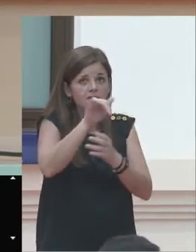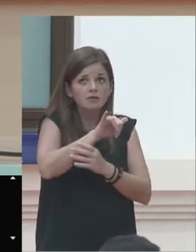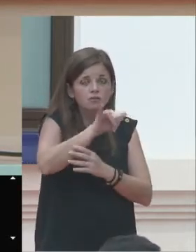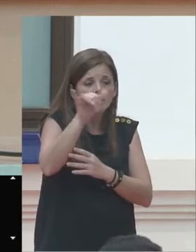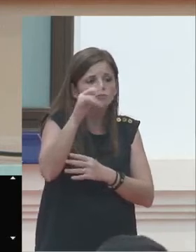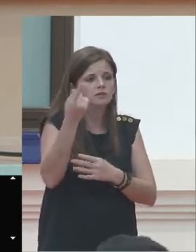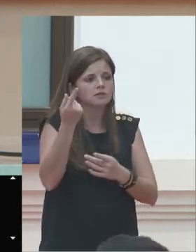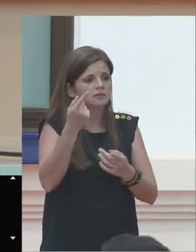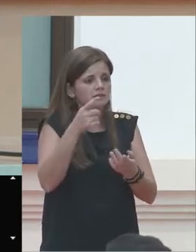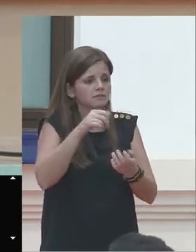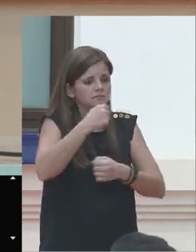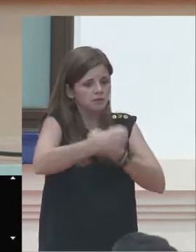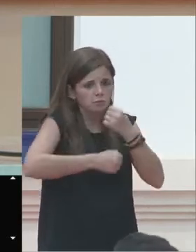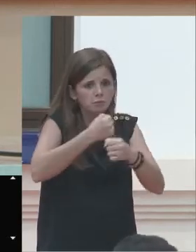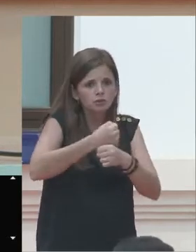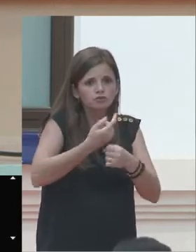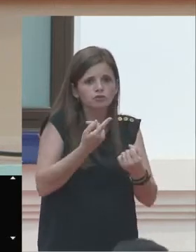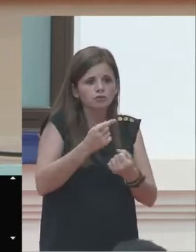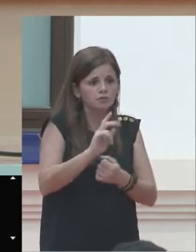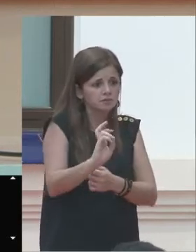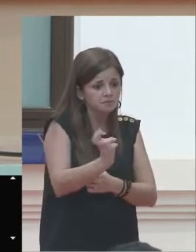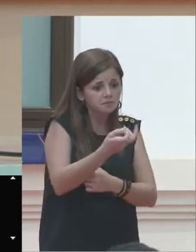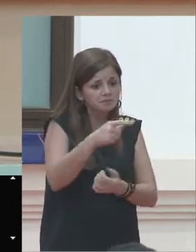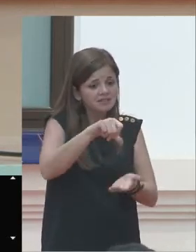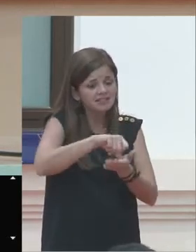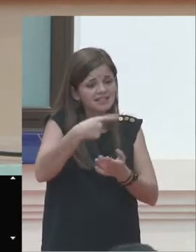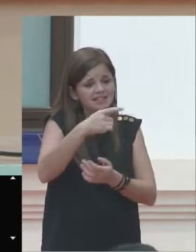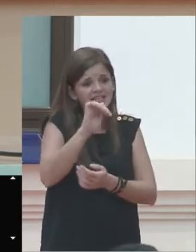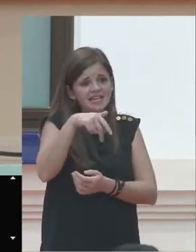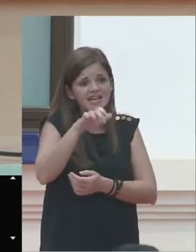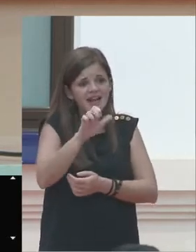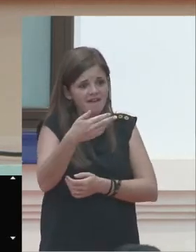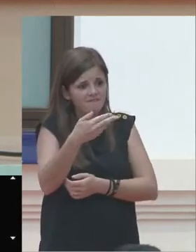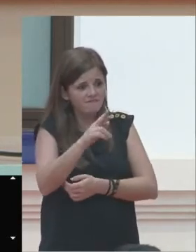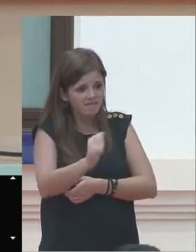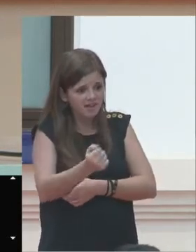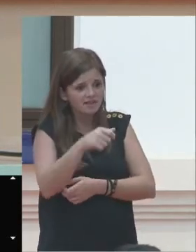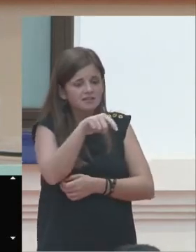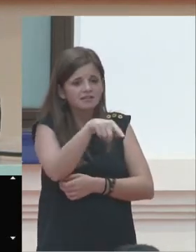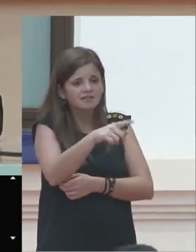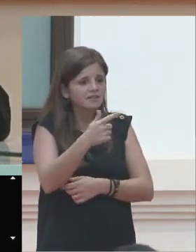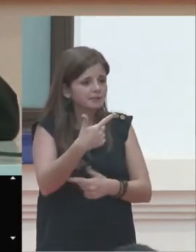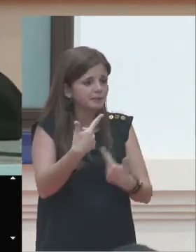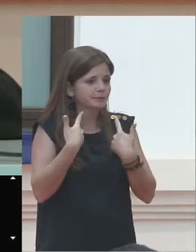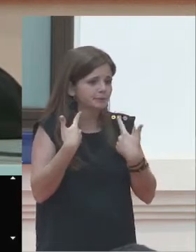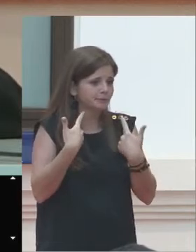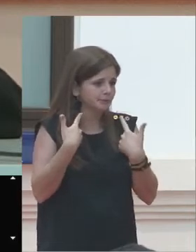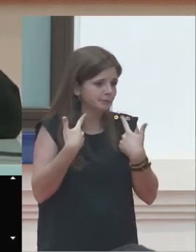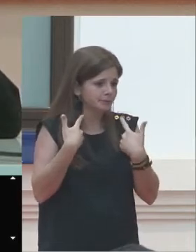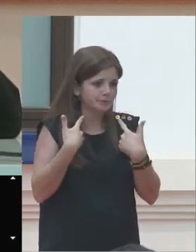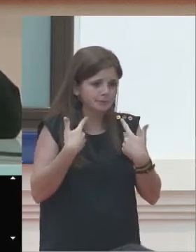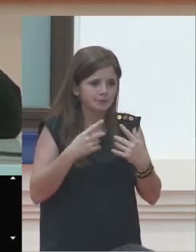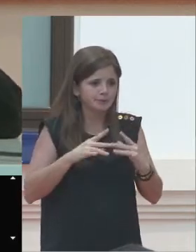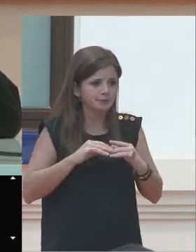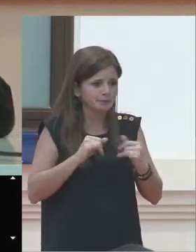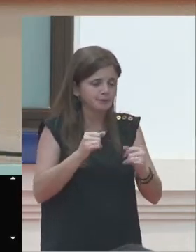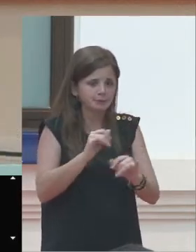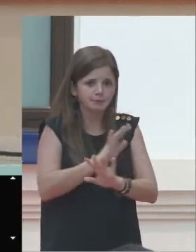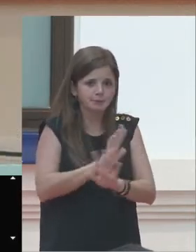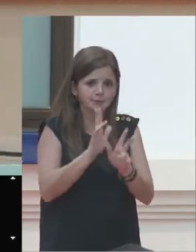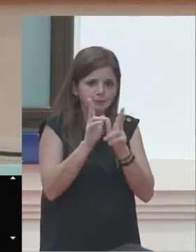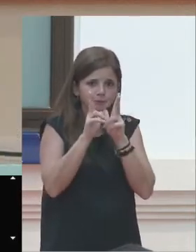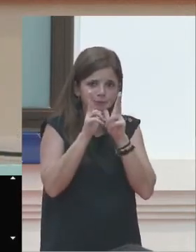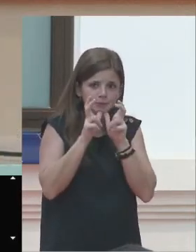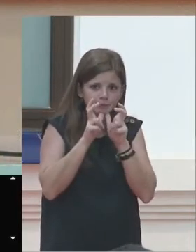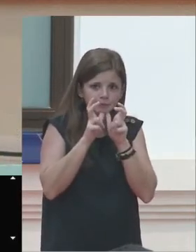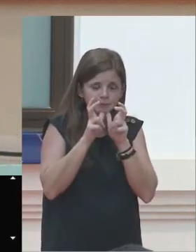a los aeropuertos, tiene la sede en Ginebra, y fue un verdadero calvario llegar hasta ahí. Fue un verdadero calvario accesible. Y